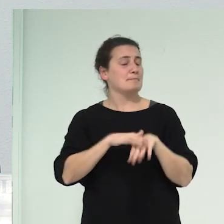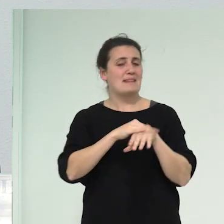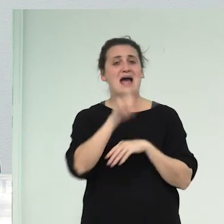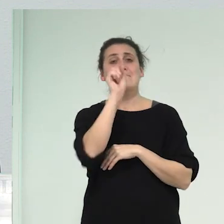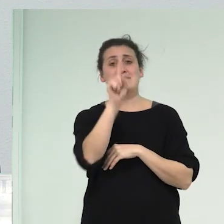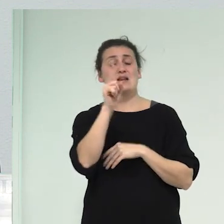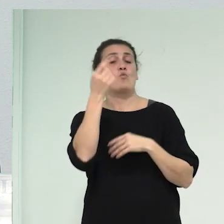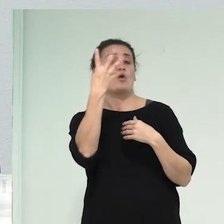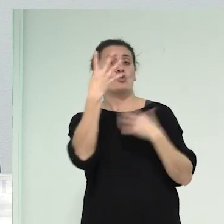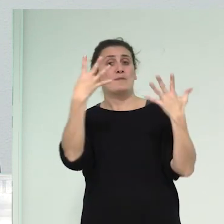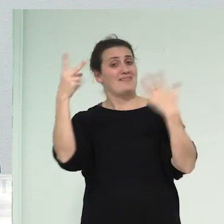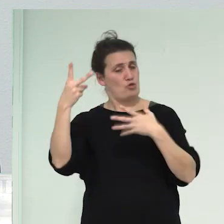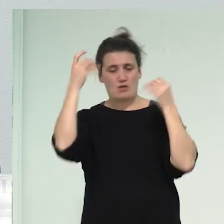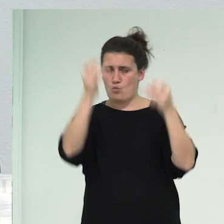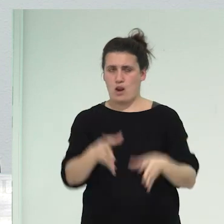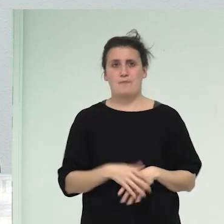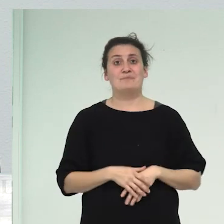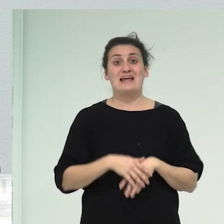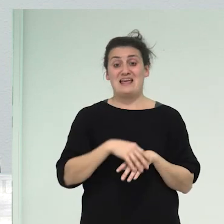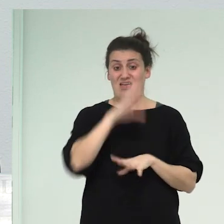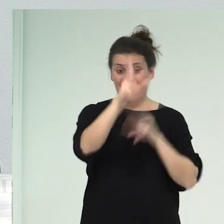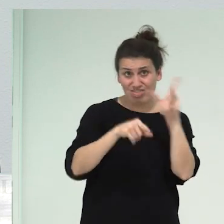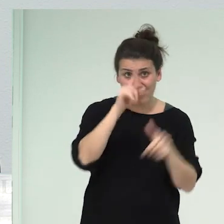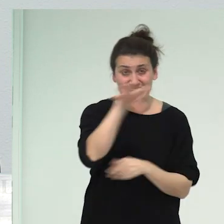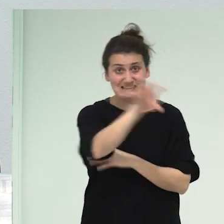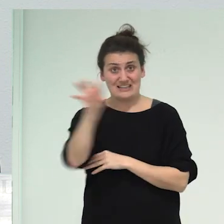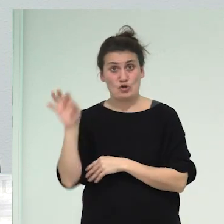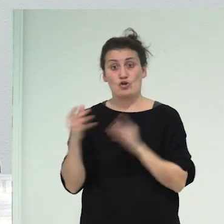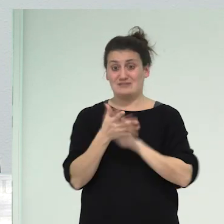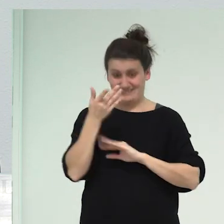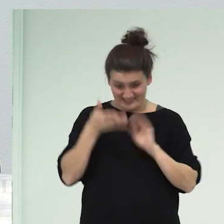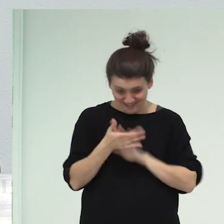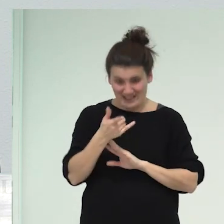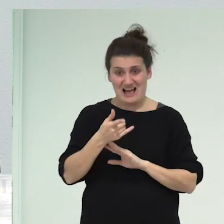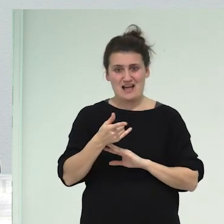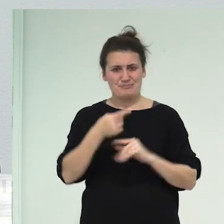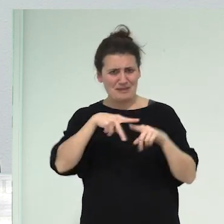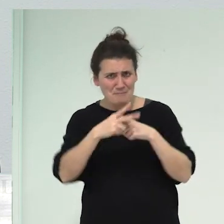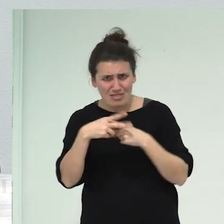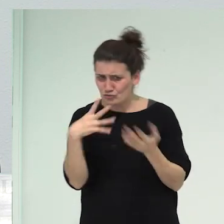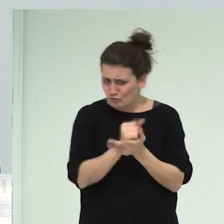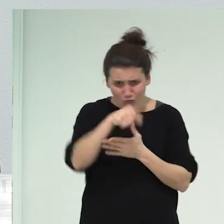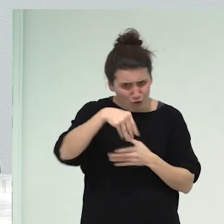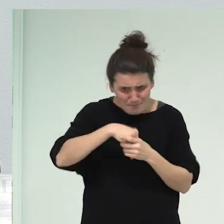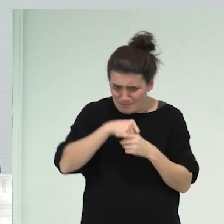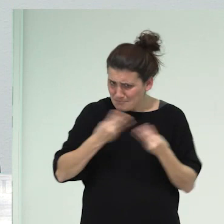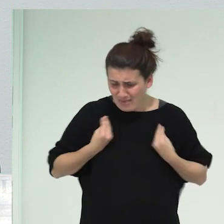1492. Expropiar los territorios conlleva expropiar los medios necesarios para la vida.